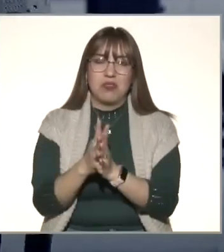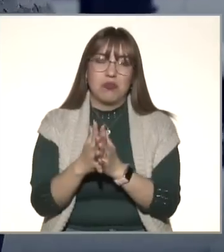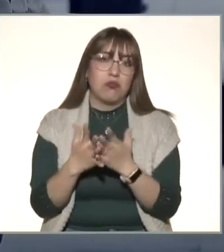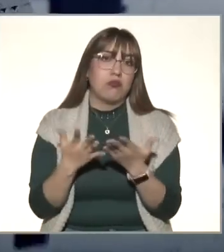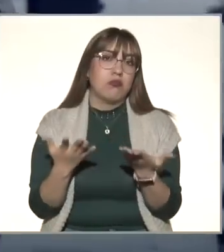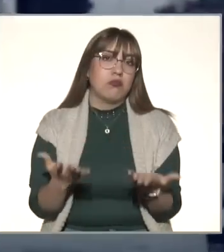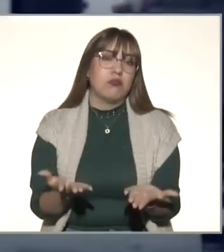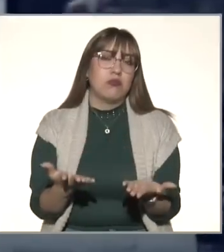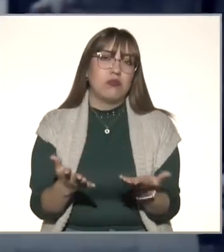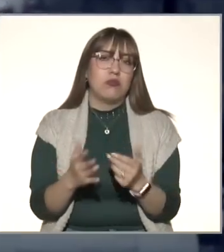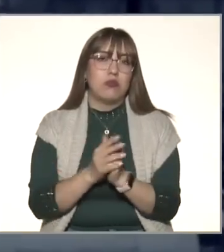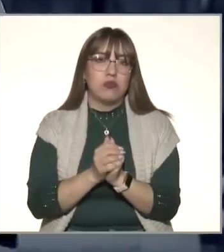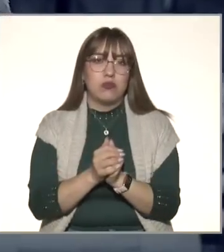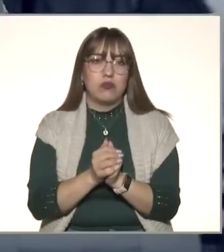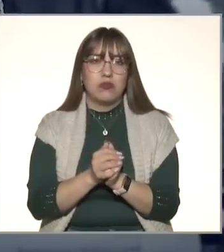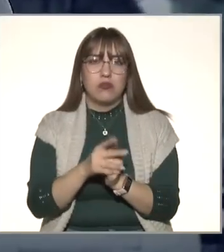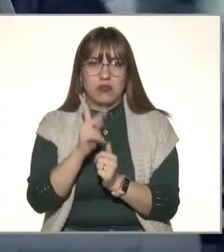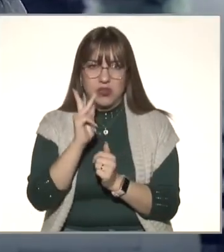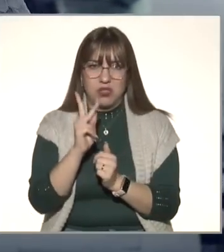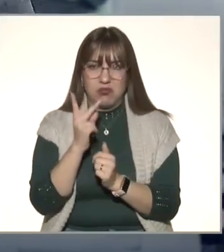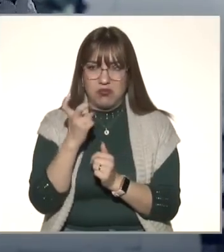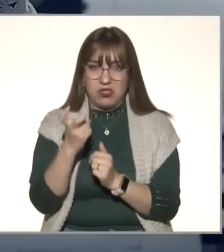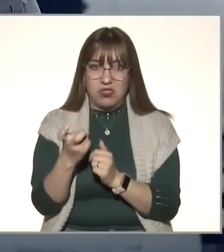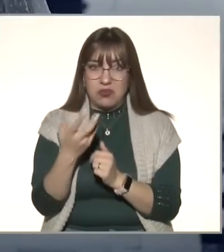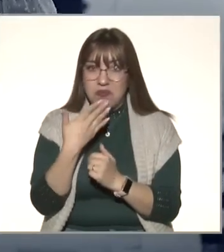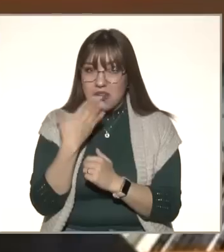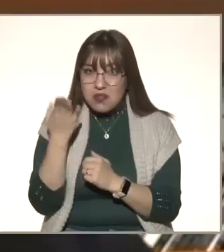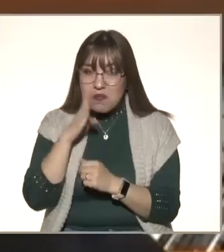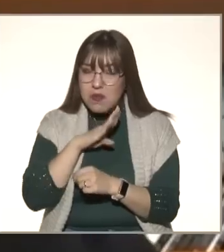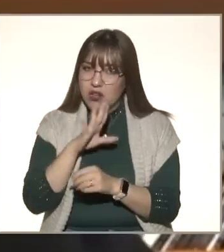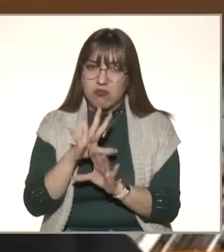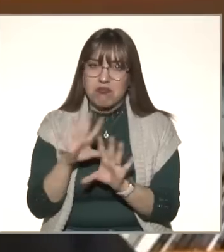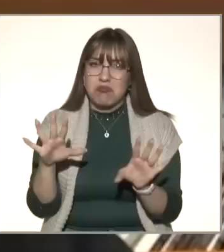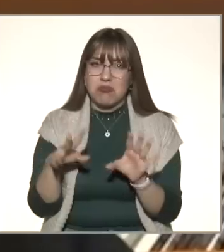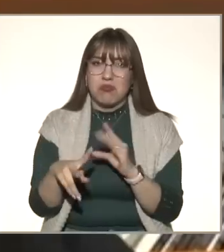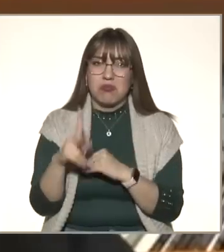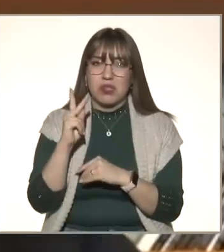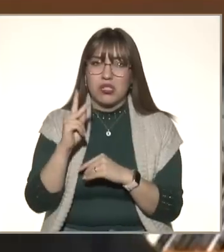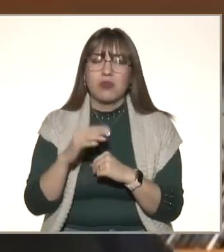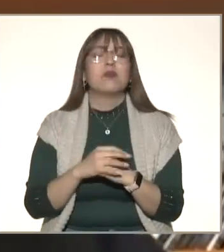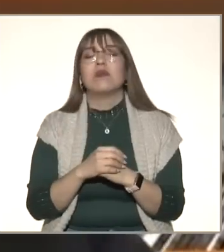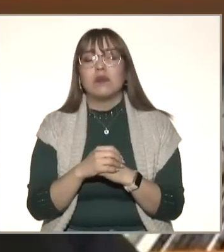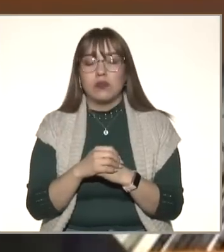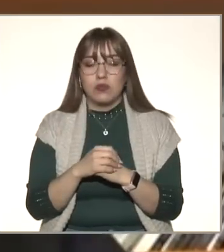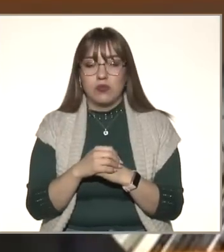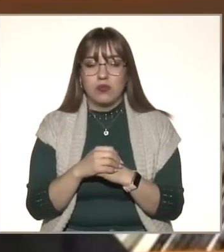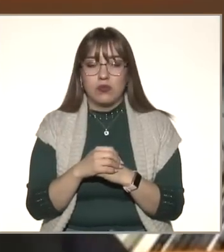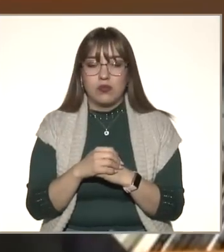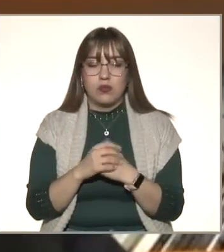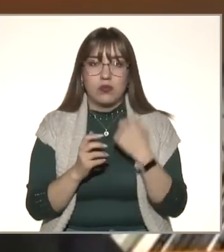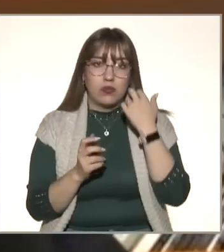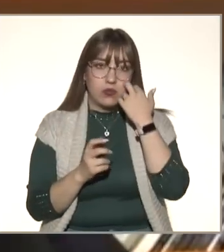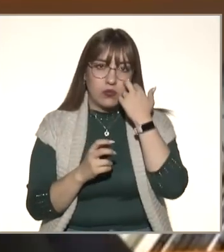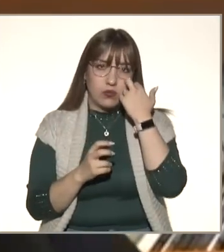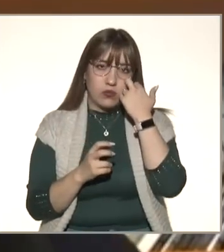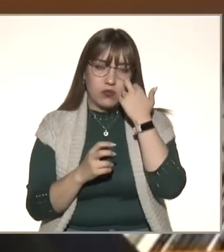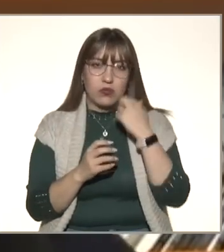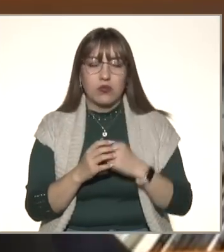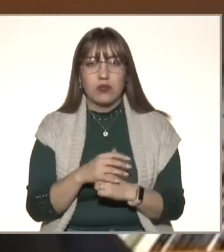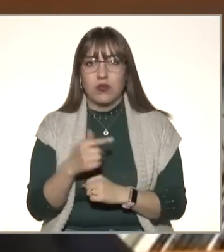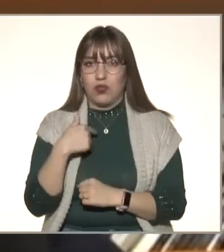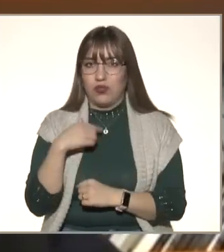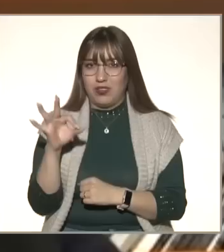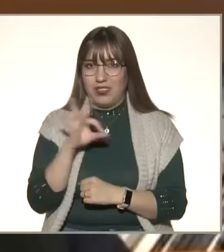es necesario llevarla bien. El problema es que ante un estado emotivo más elevado por todas